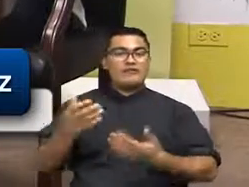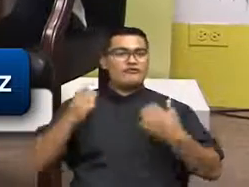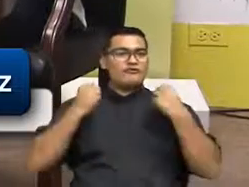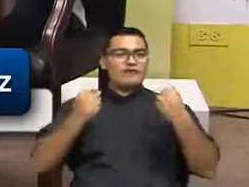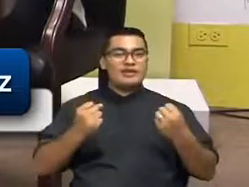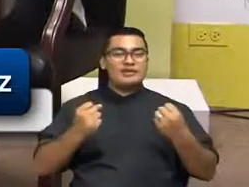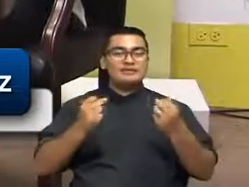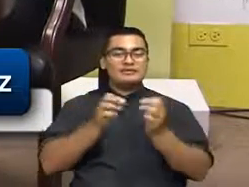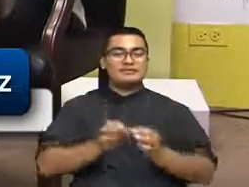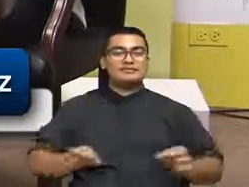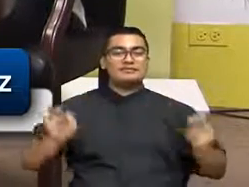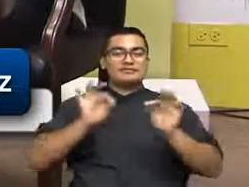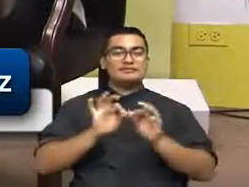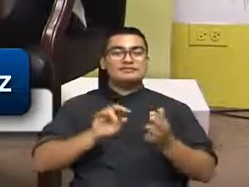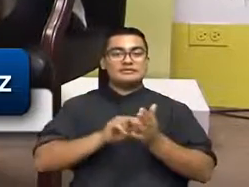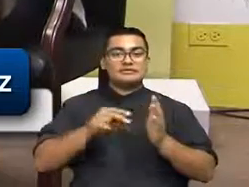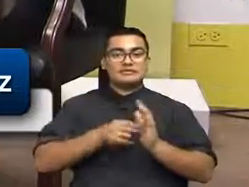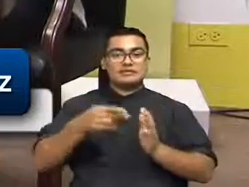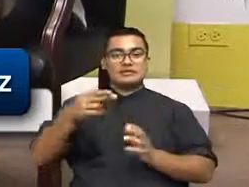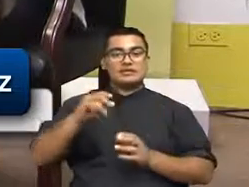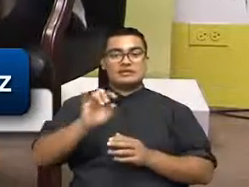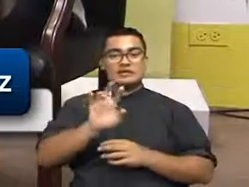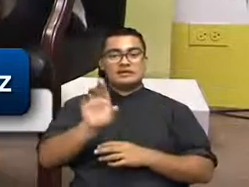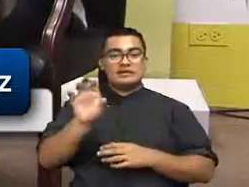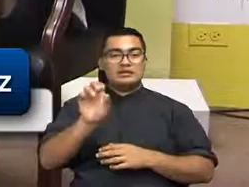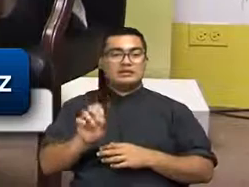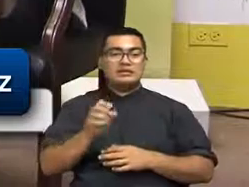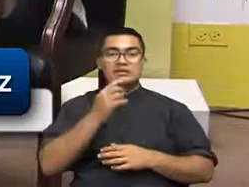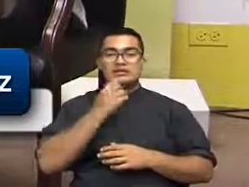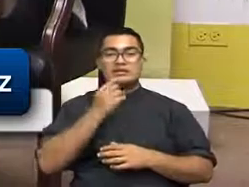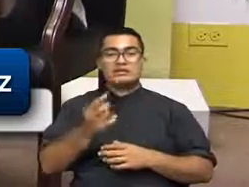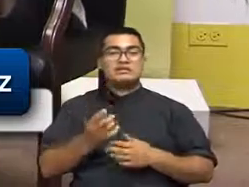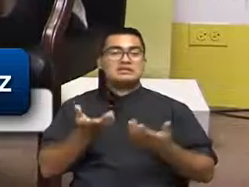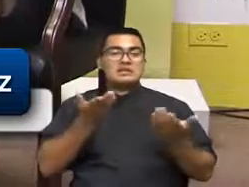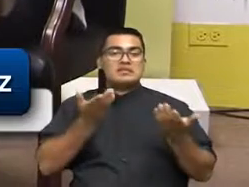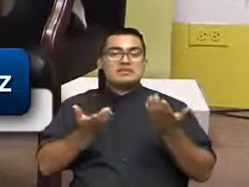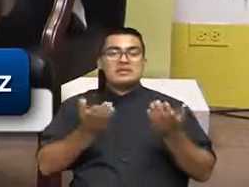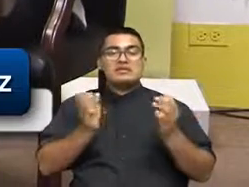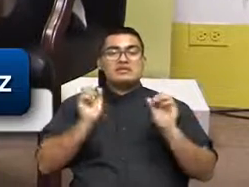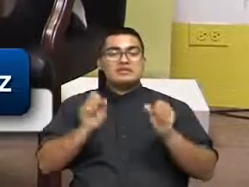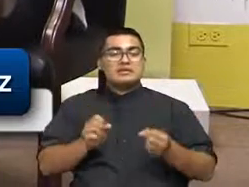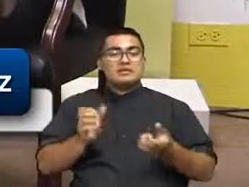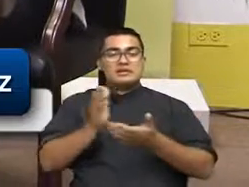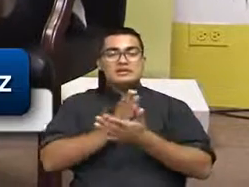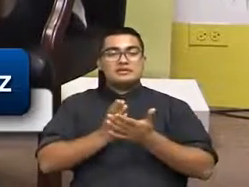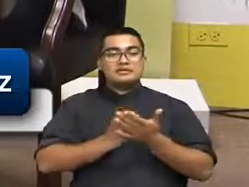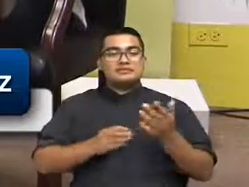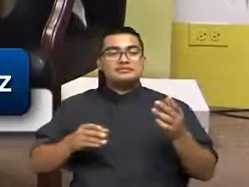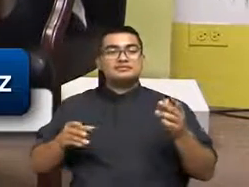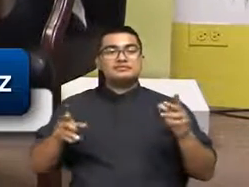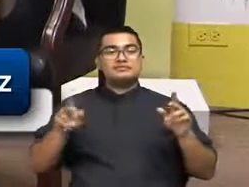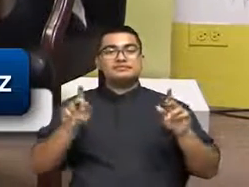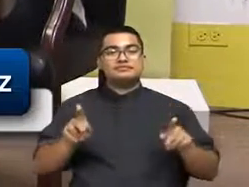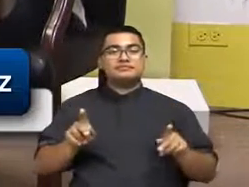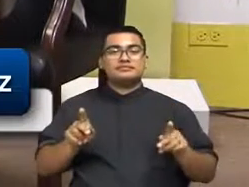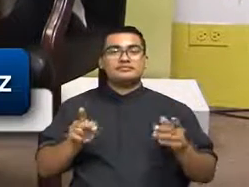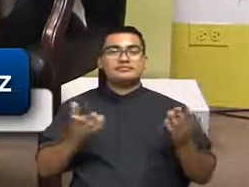indicadas, son un hierro que es absorbible. No son como esos que tratamos de poner en algunos, que tratamos de dar la